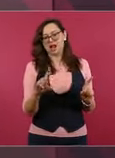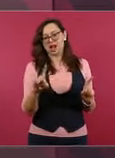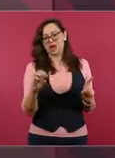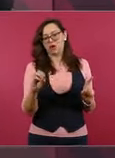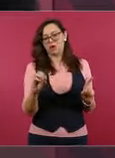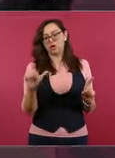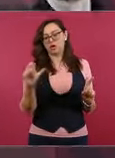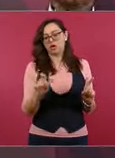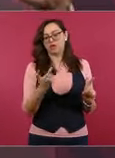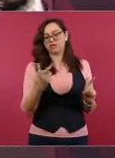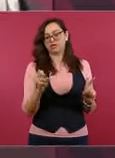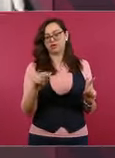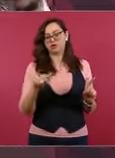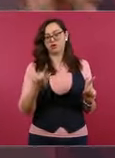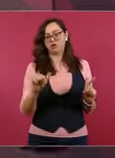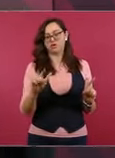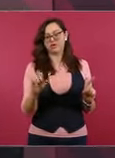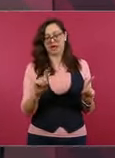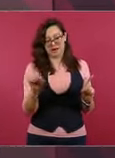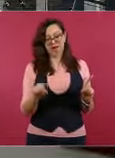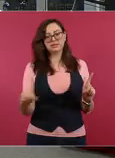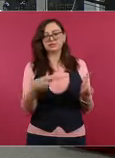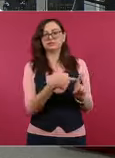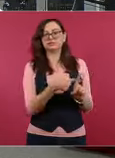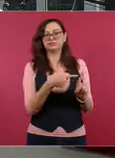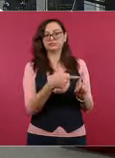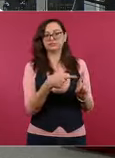el gerente ahora del bloque